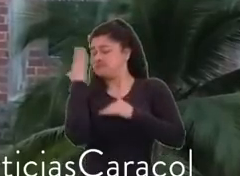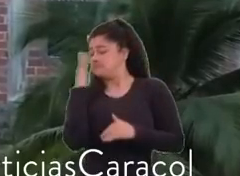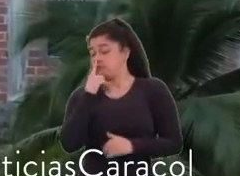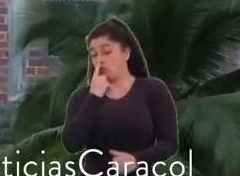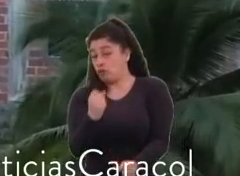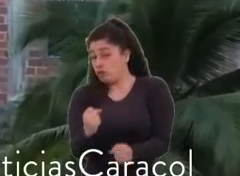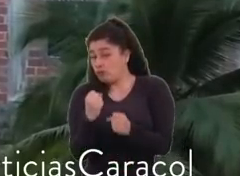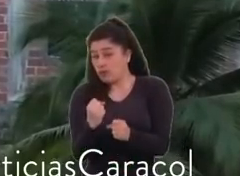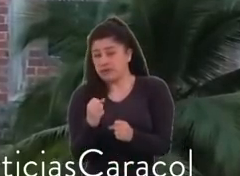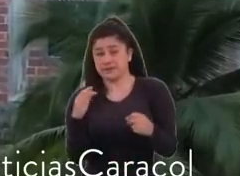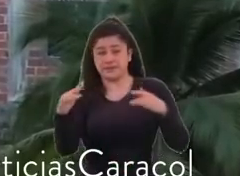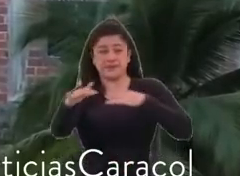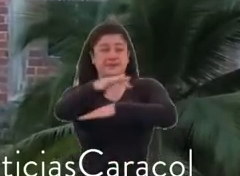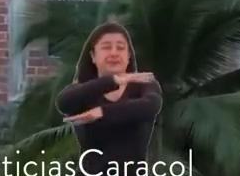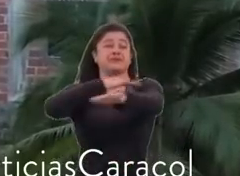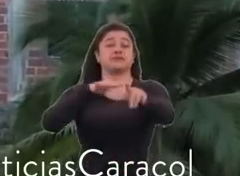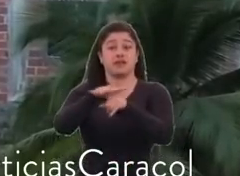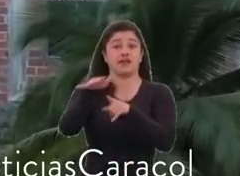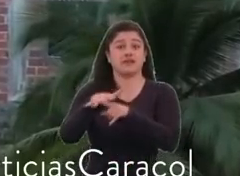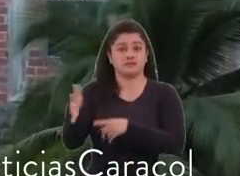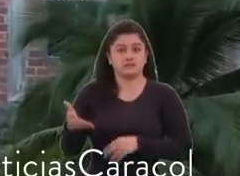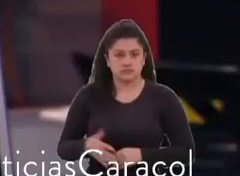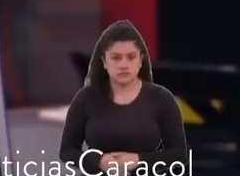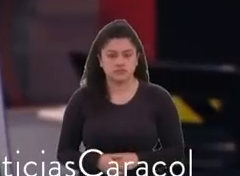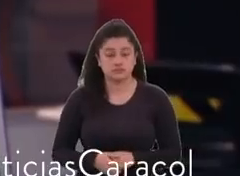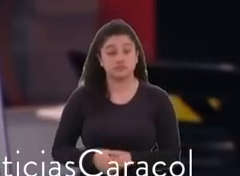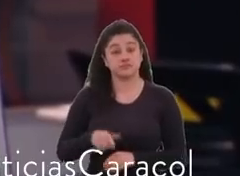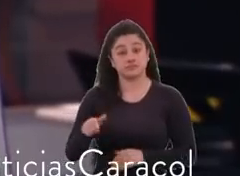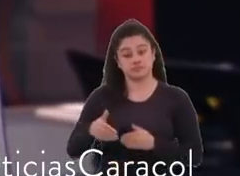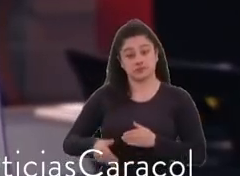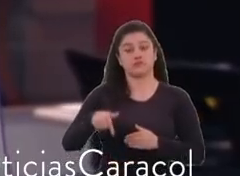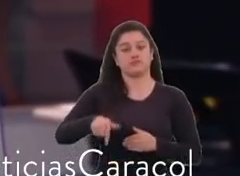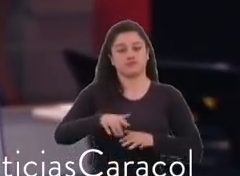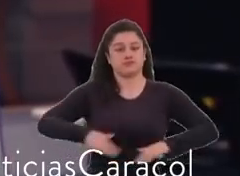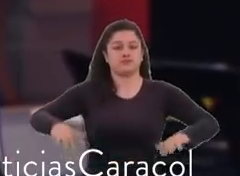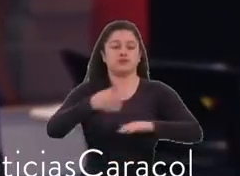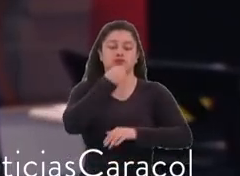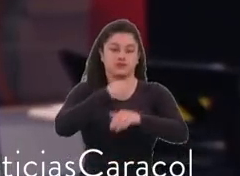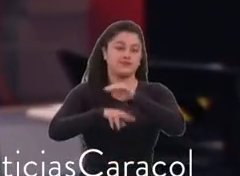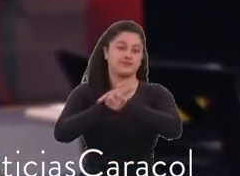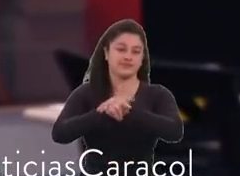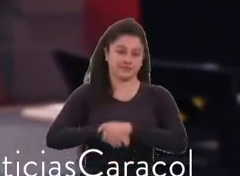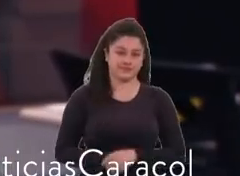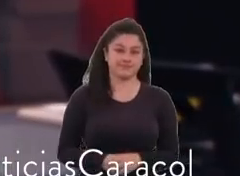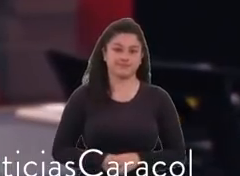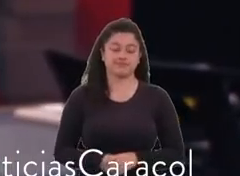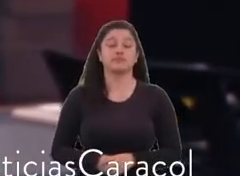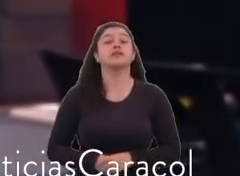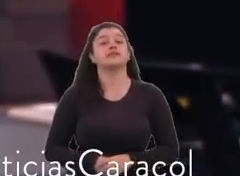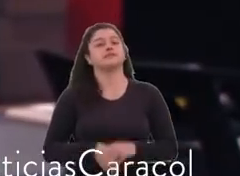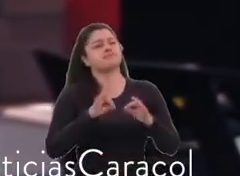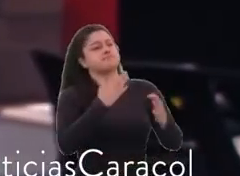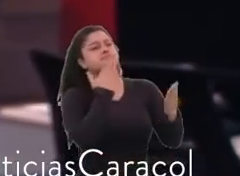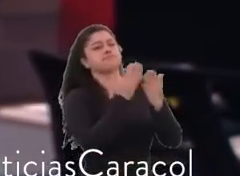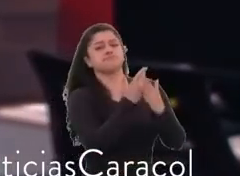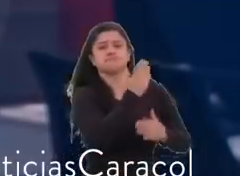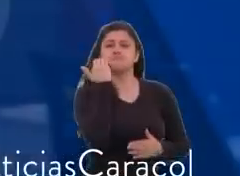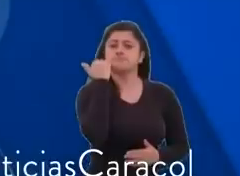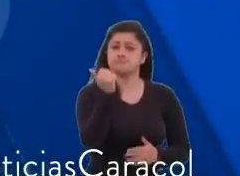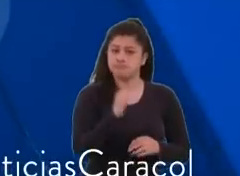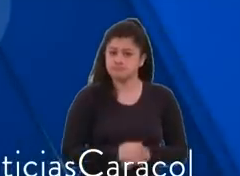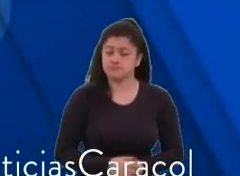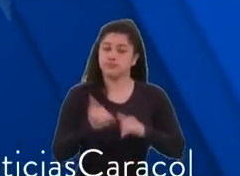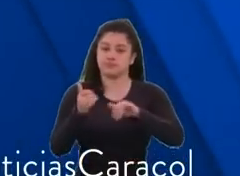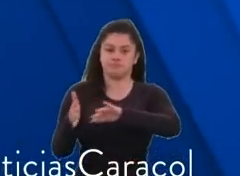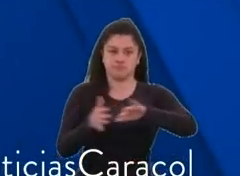Quibdó, Cintia Quintana, para Noticias Caracol. Gracias, Silvia. Tenemos comunicación con Hidalmi Minota. Ella es una